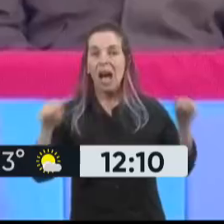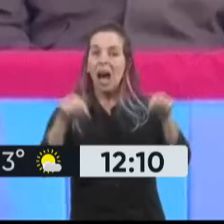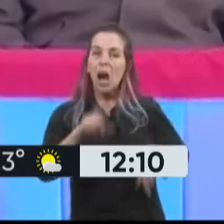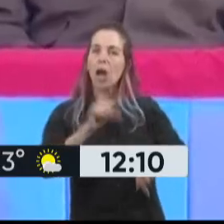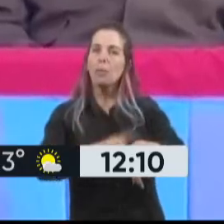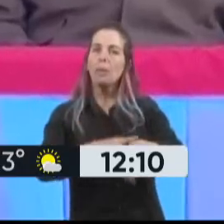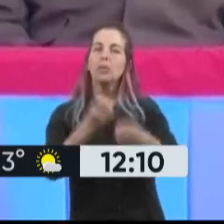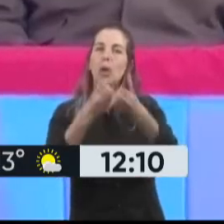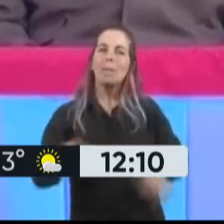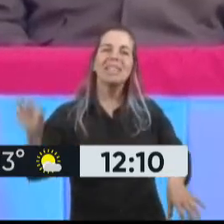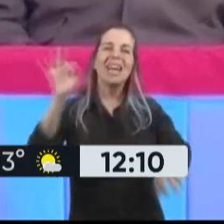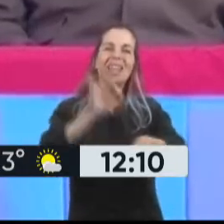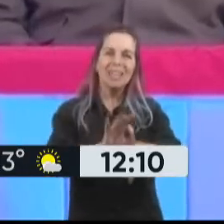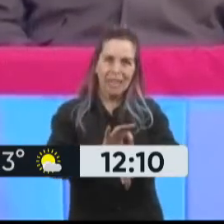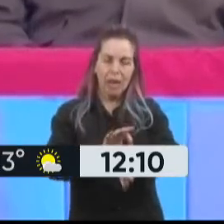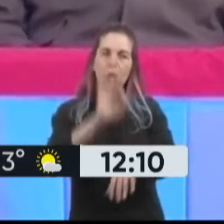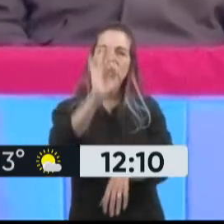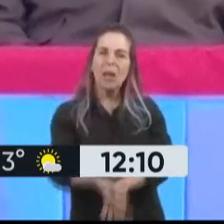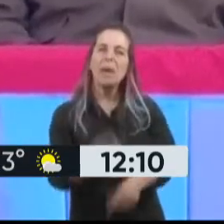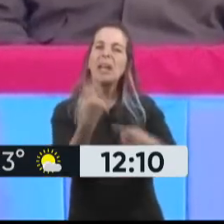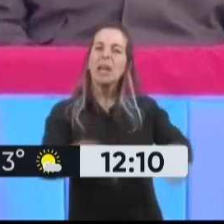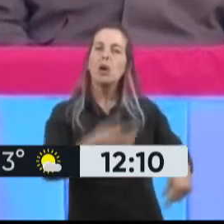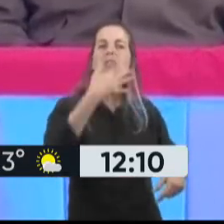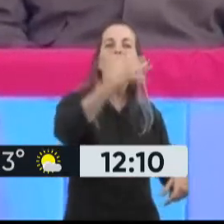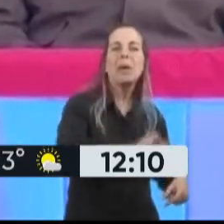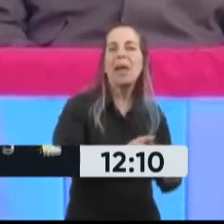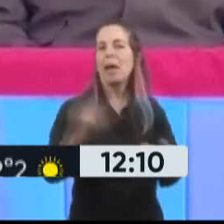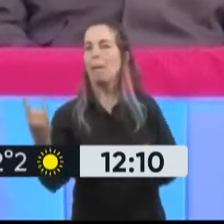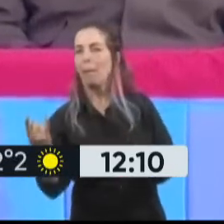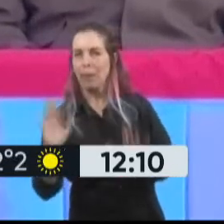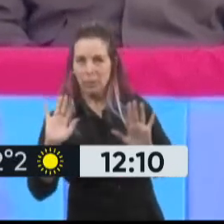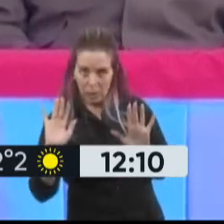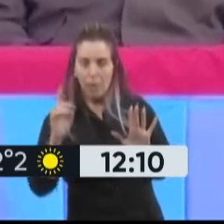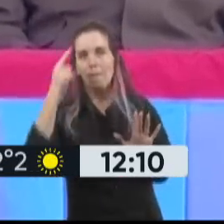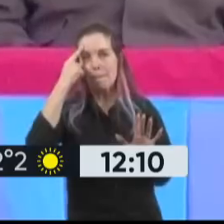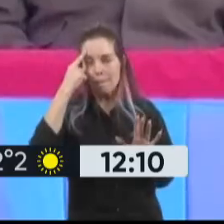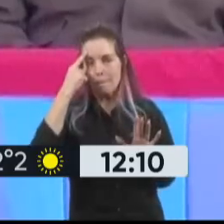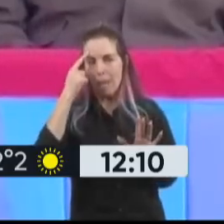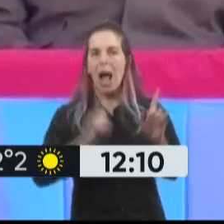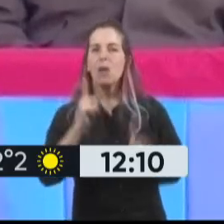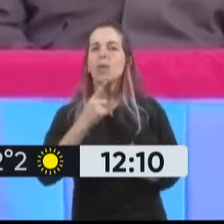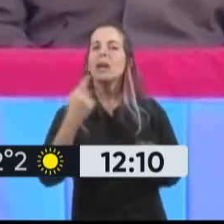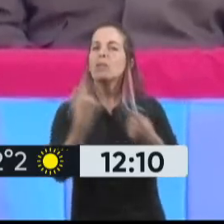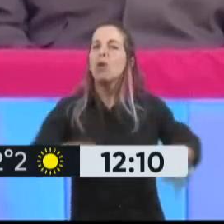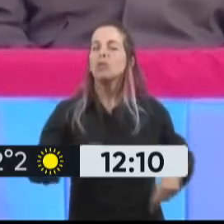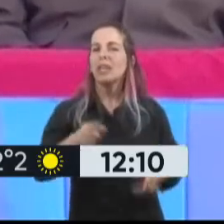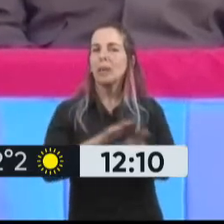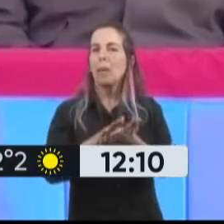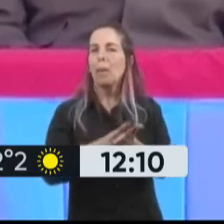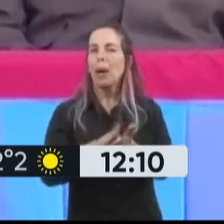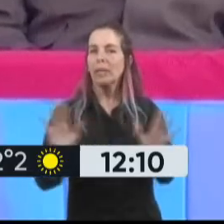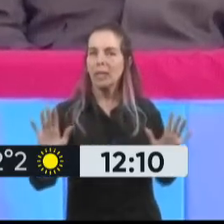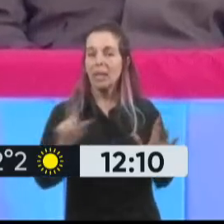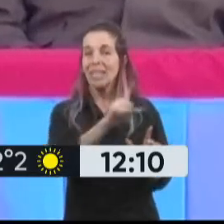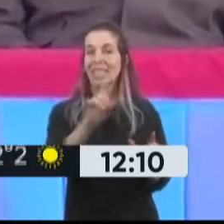empezar, de volver a definir qué es cierto y qué no, y de volver a comprometernos con algunas verdades elementales. Hace 100